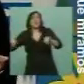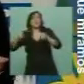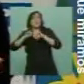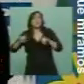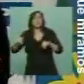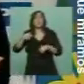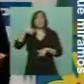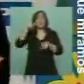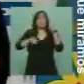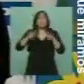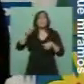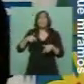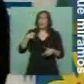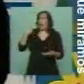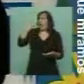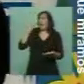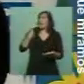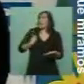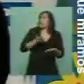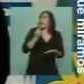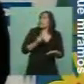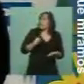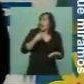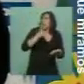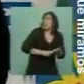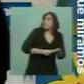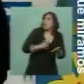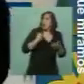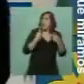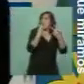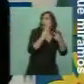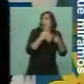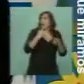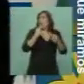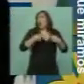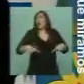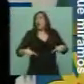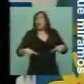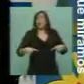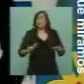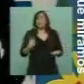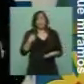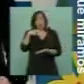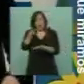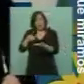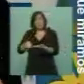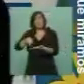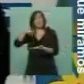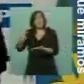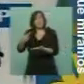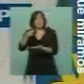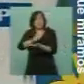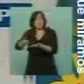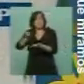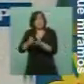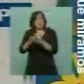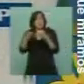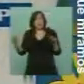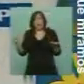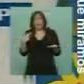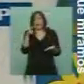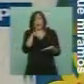consumir para decidir para ir a tal parte eh yo leyendo otras notas también leía notas